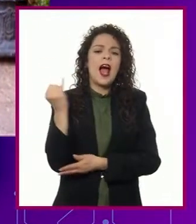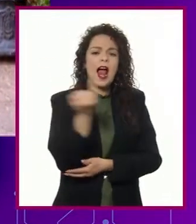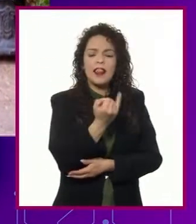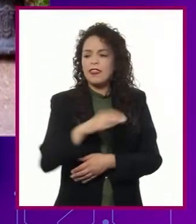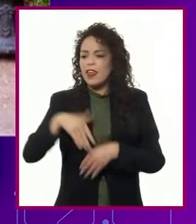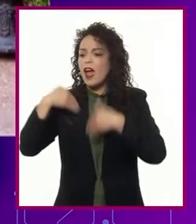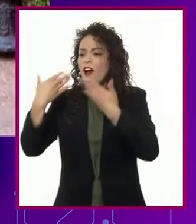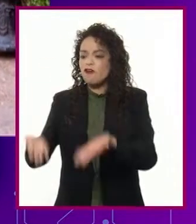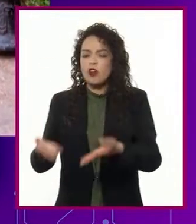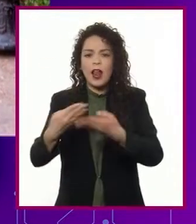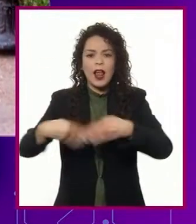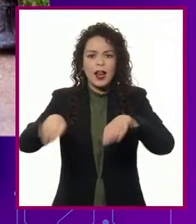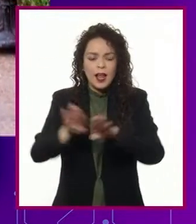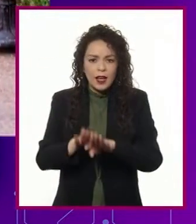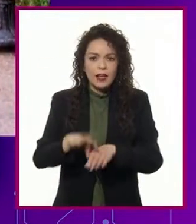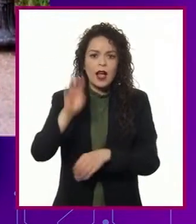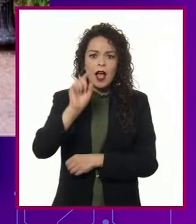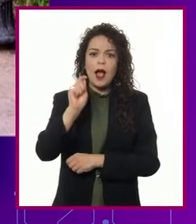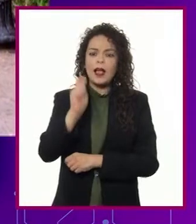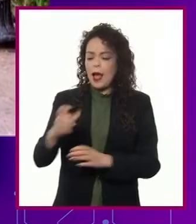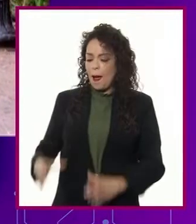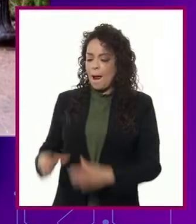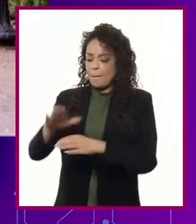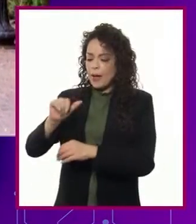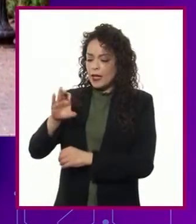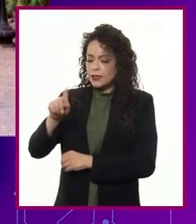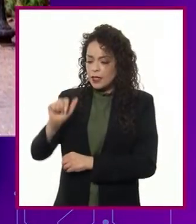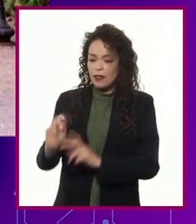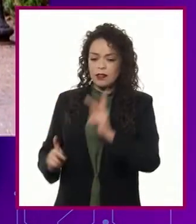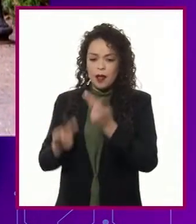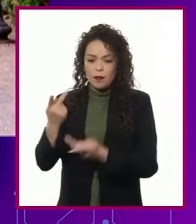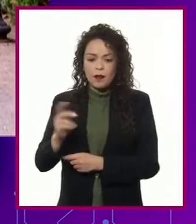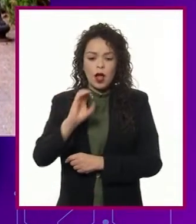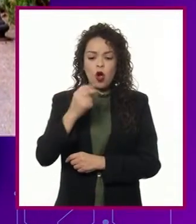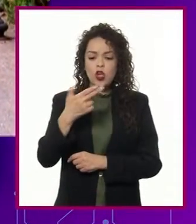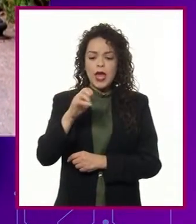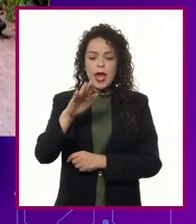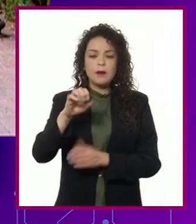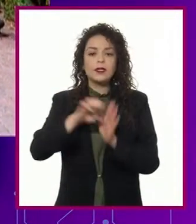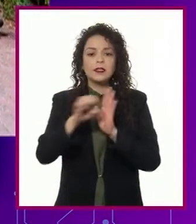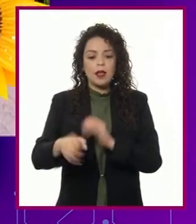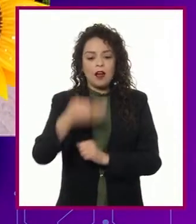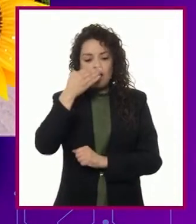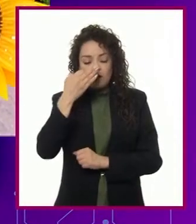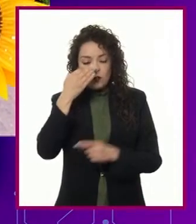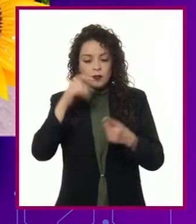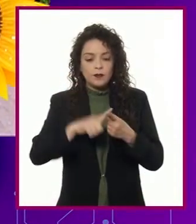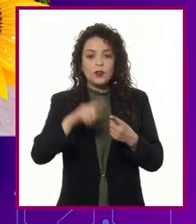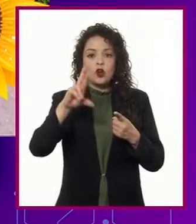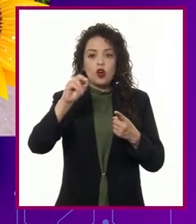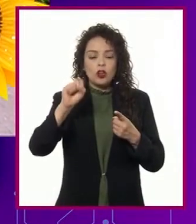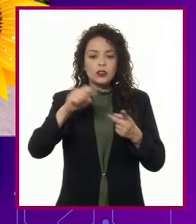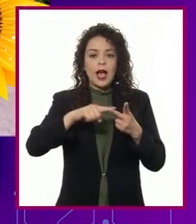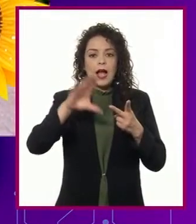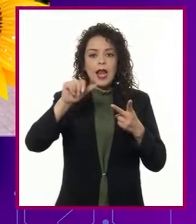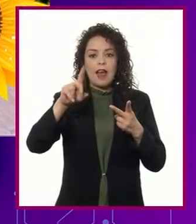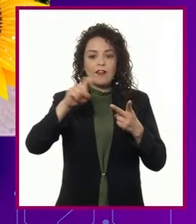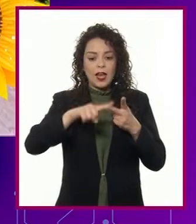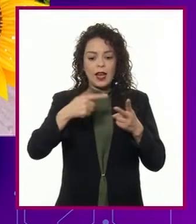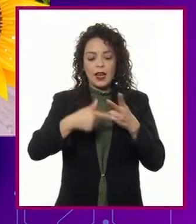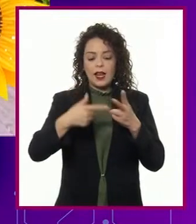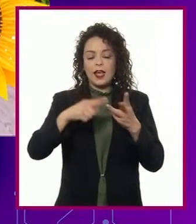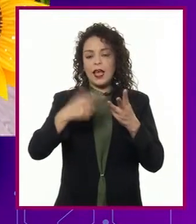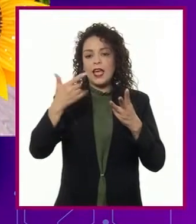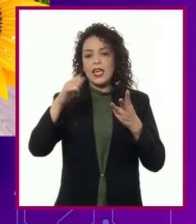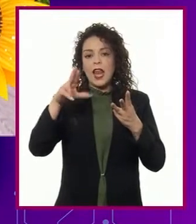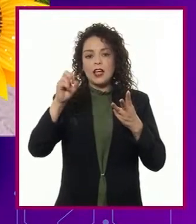nuestros hogares sembrando en macetas plantas o hierbas como rosa, clavel, girasol, lavanda,